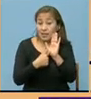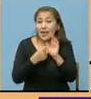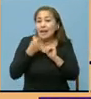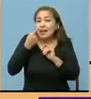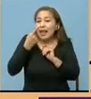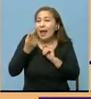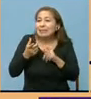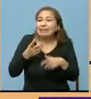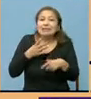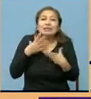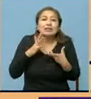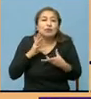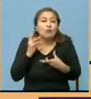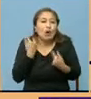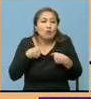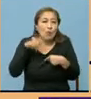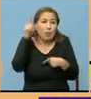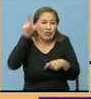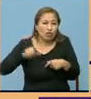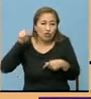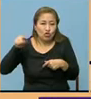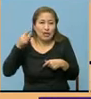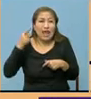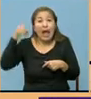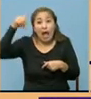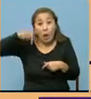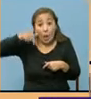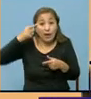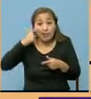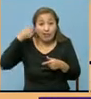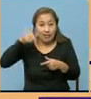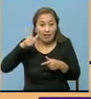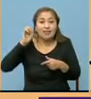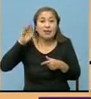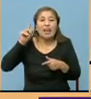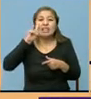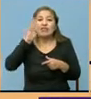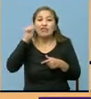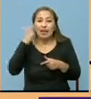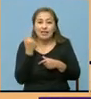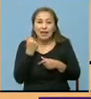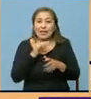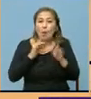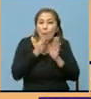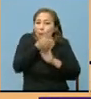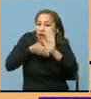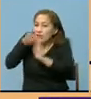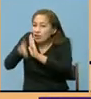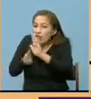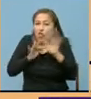intencionalidad de carlos ibarra el intendente actual el que armó toda esta esta cuestión